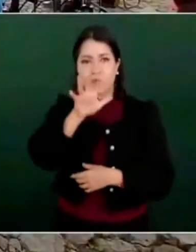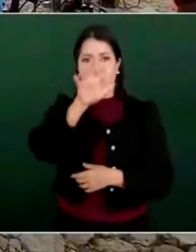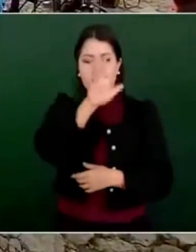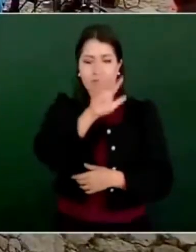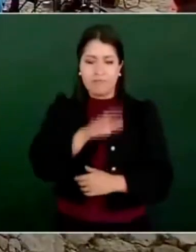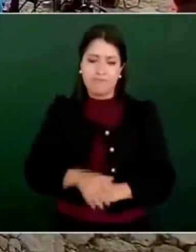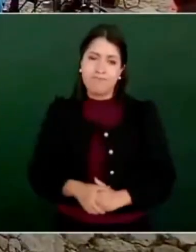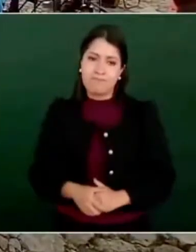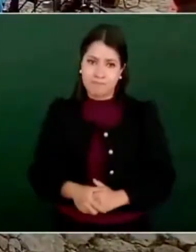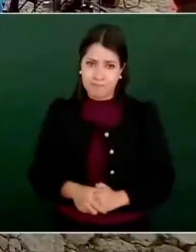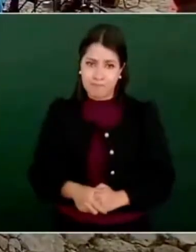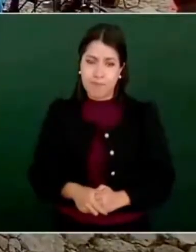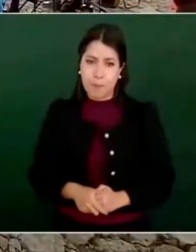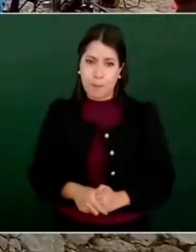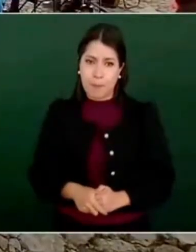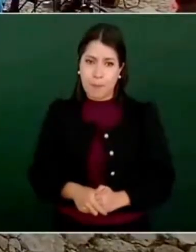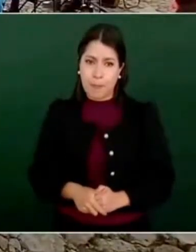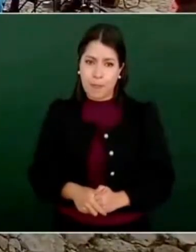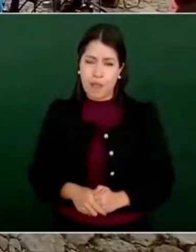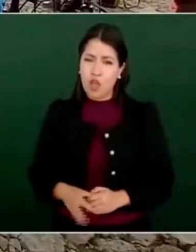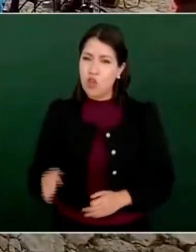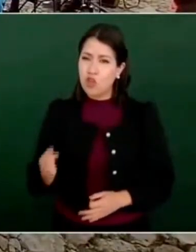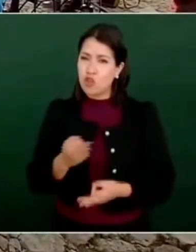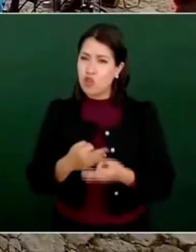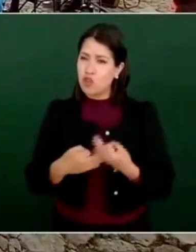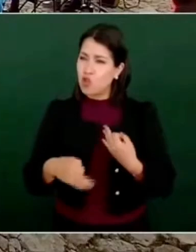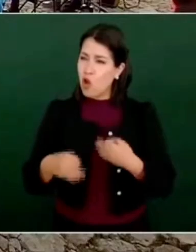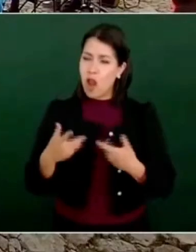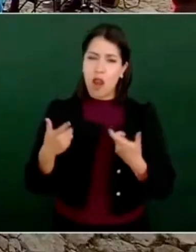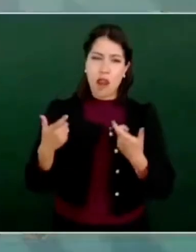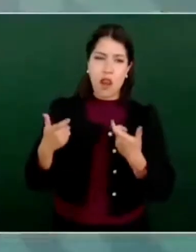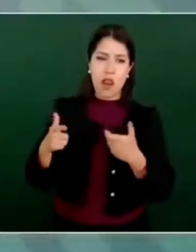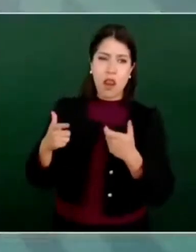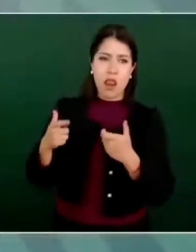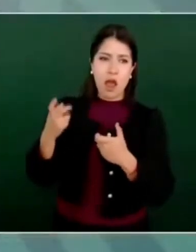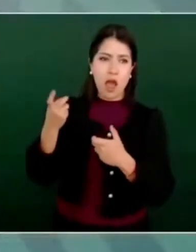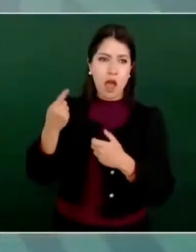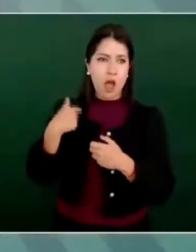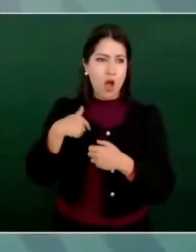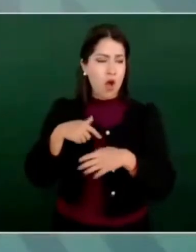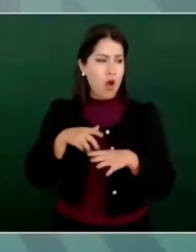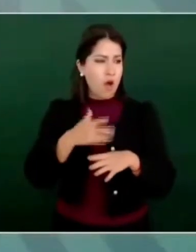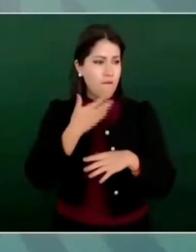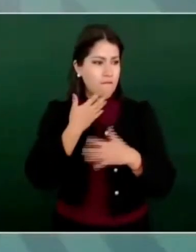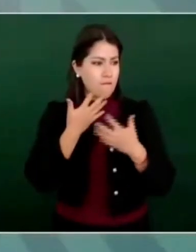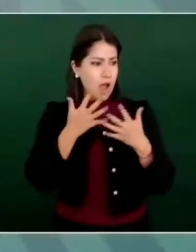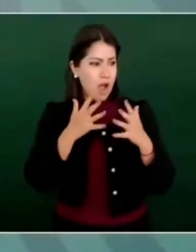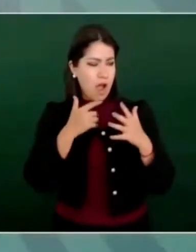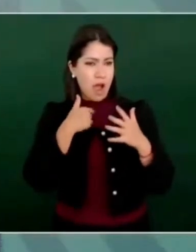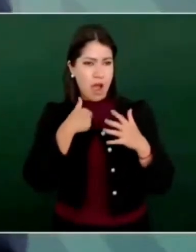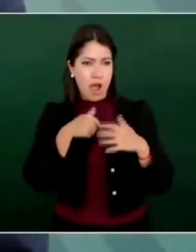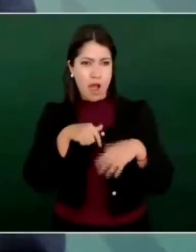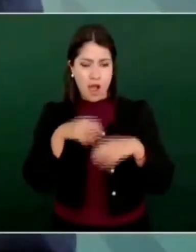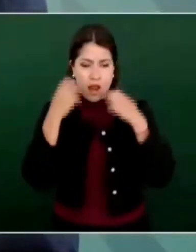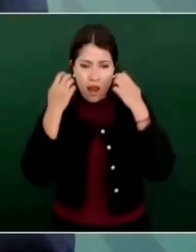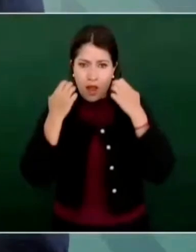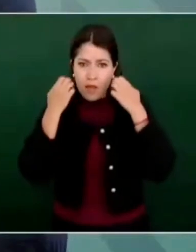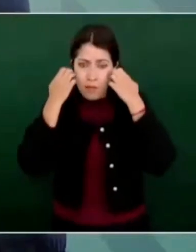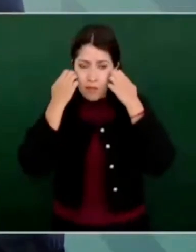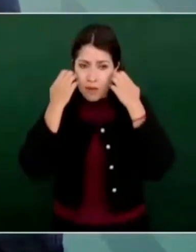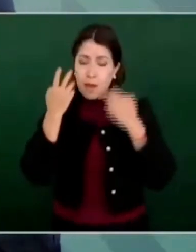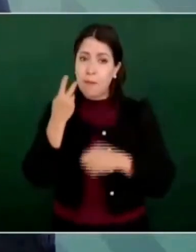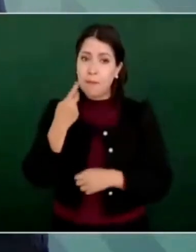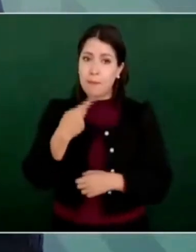Toda la aristocracia de ese entonces. Pero la carga más valiosa de esa